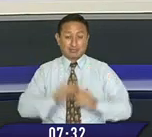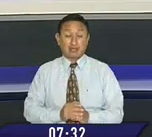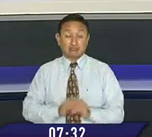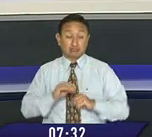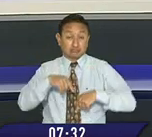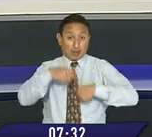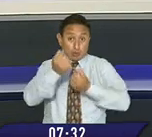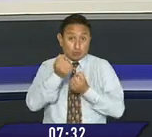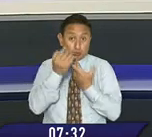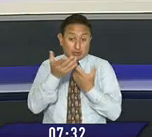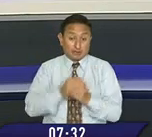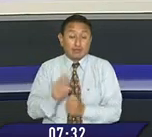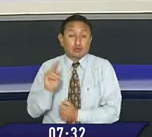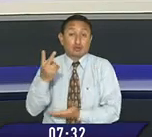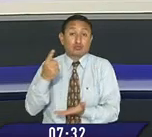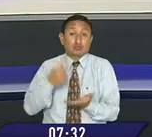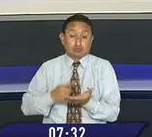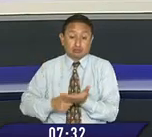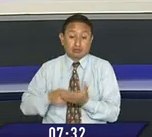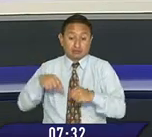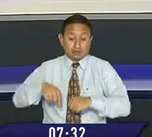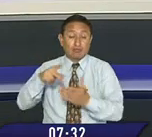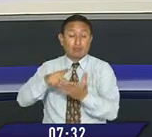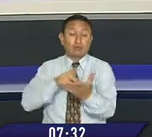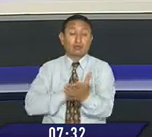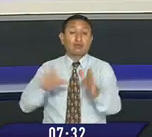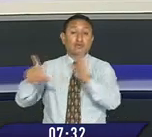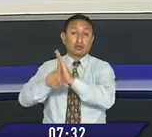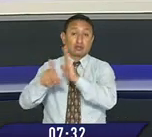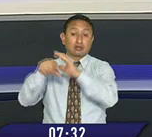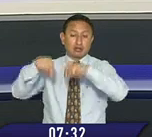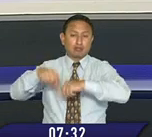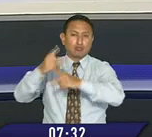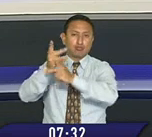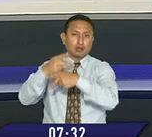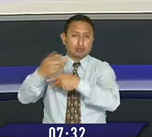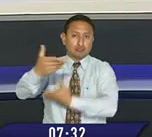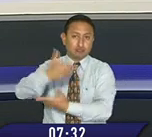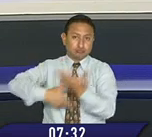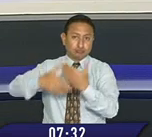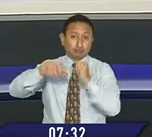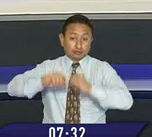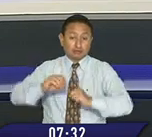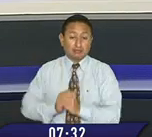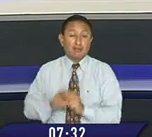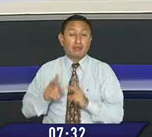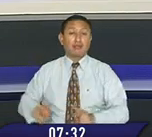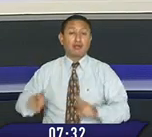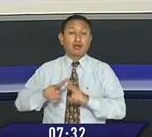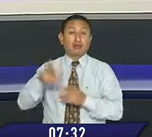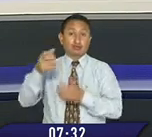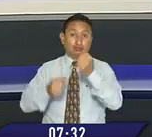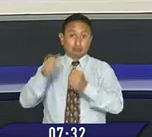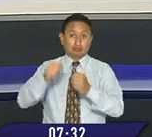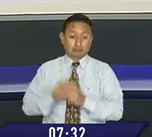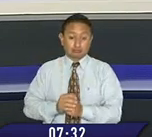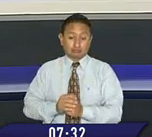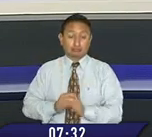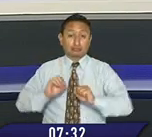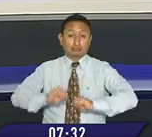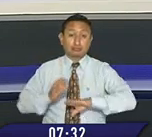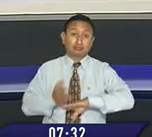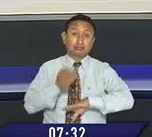que el segundo debate para analizar el proyecto de ley para la producción, comercialización y fijación del precio de la leche debía darse en el